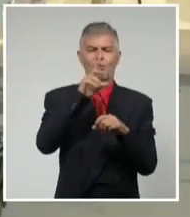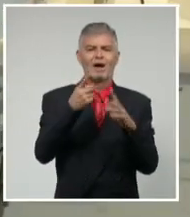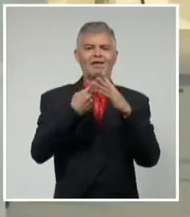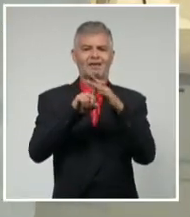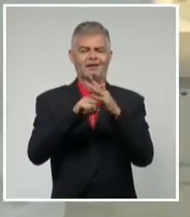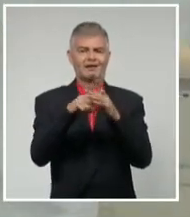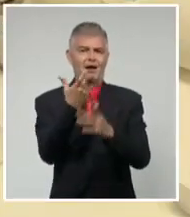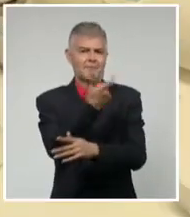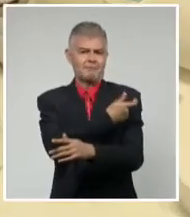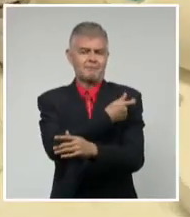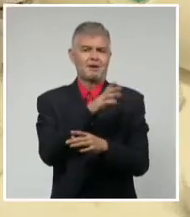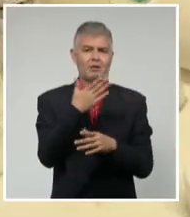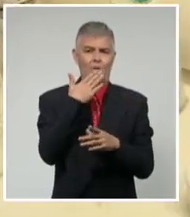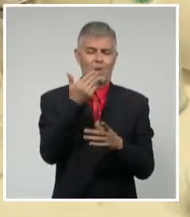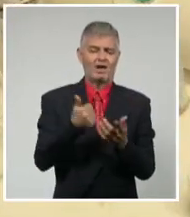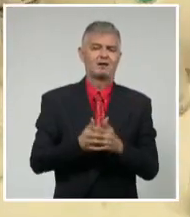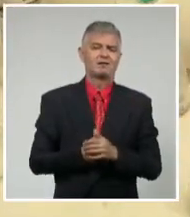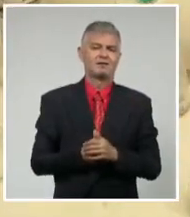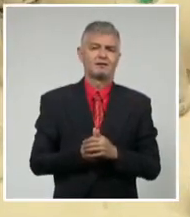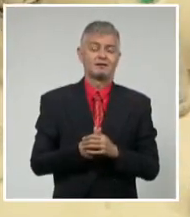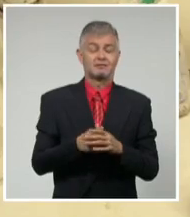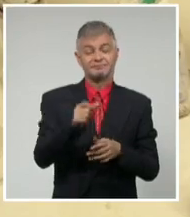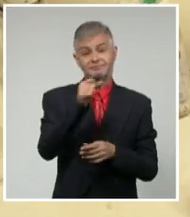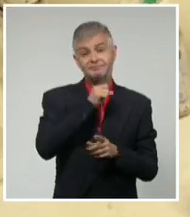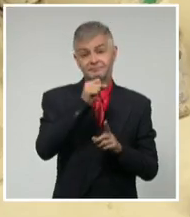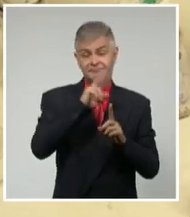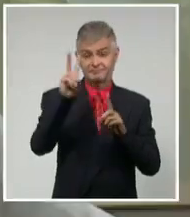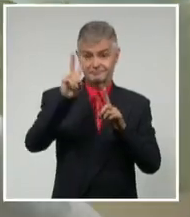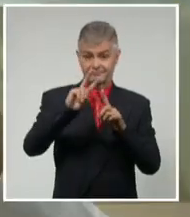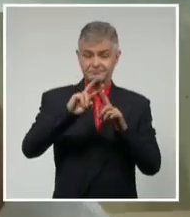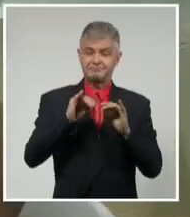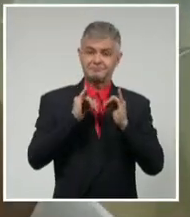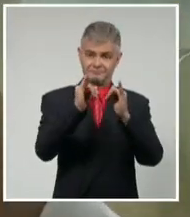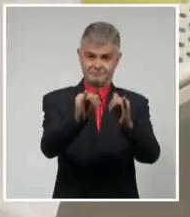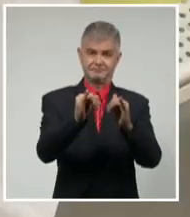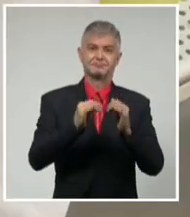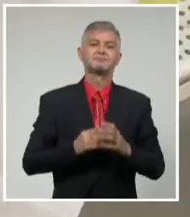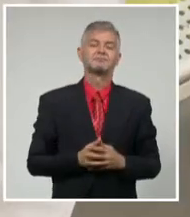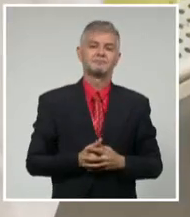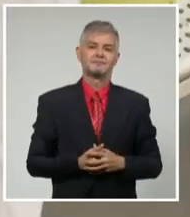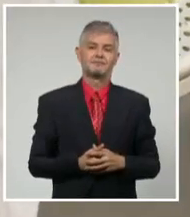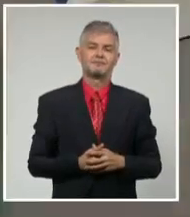en defensa de la vida. Gisela García Rivero, Sistema Informativo de la Televisión Cubana.